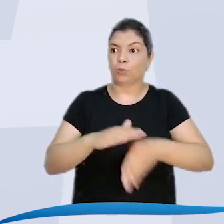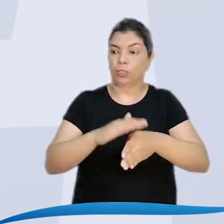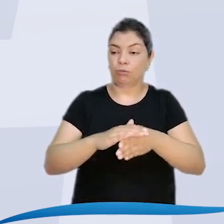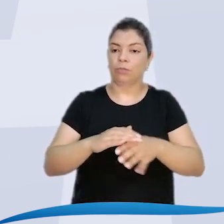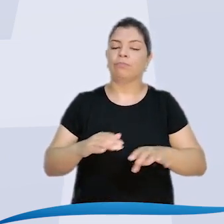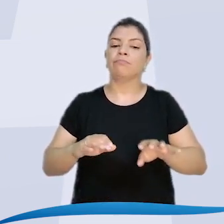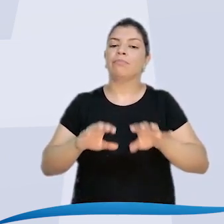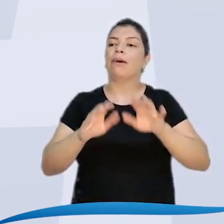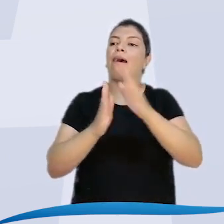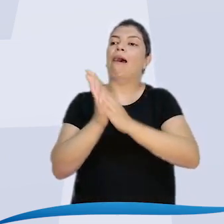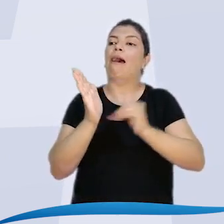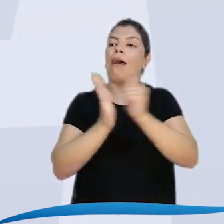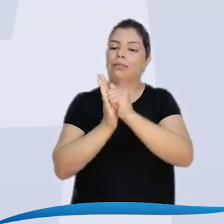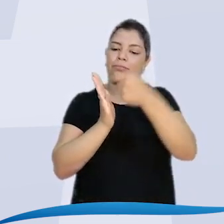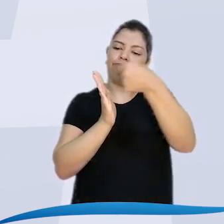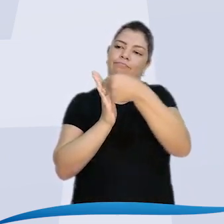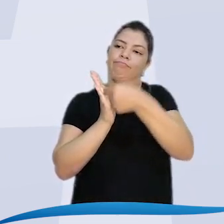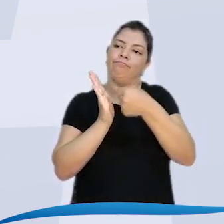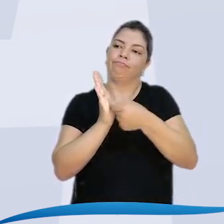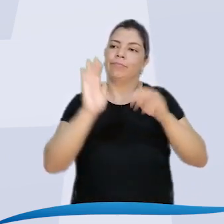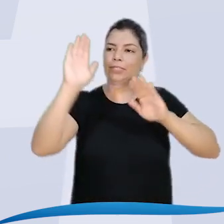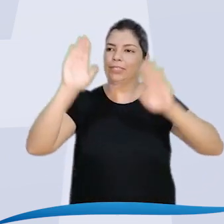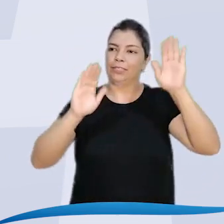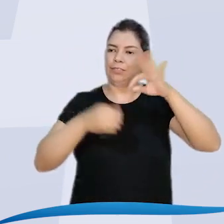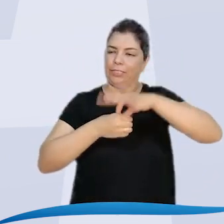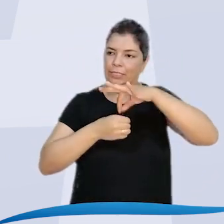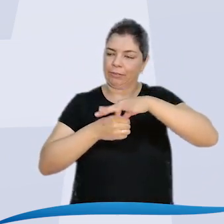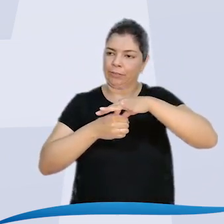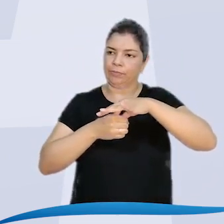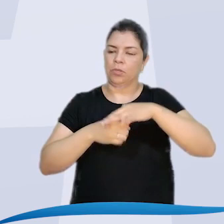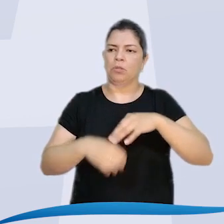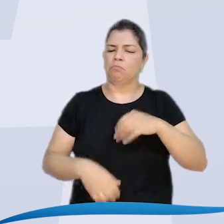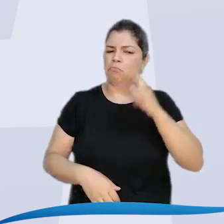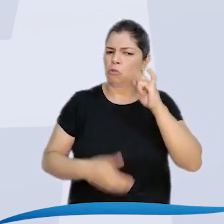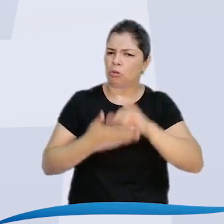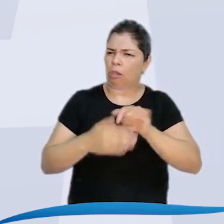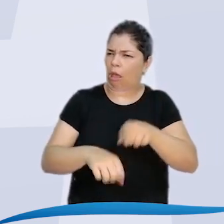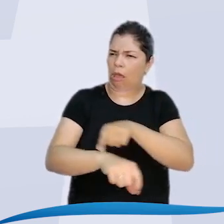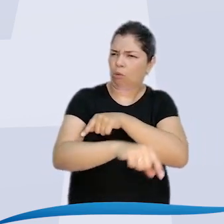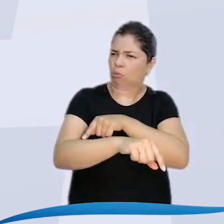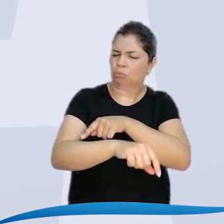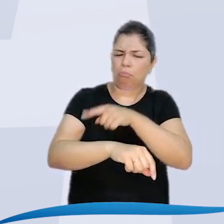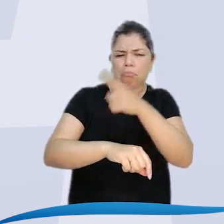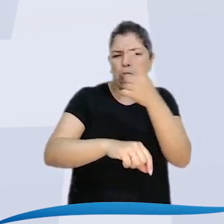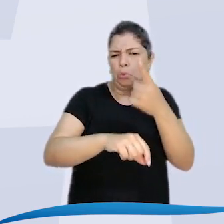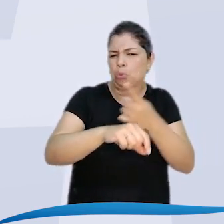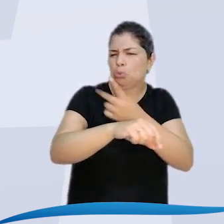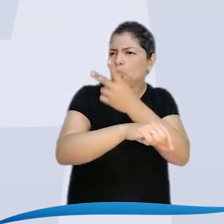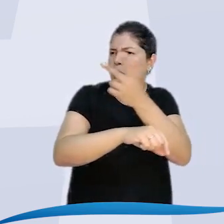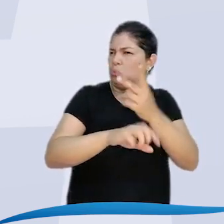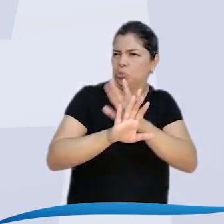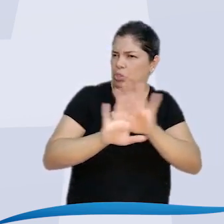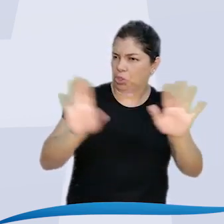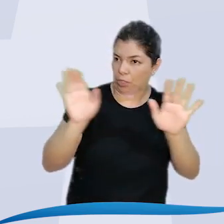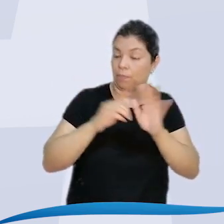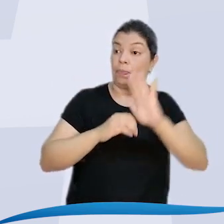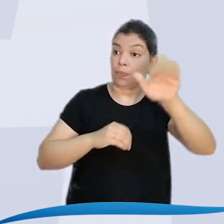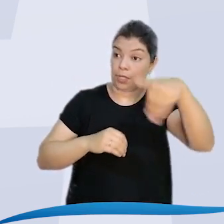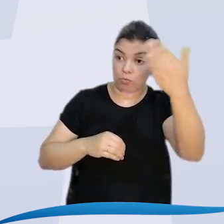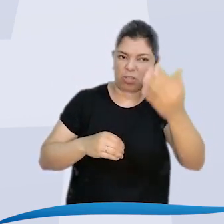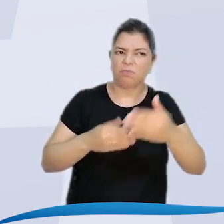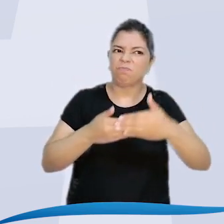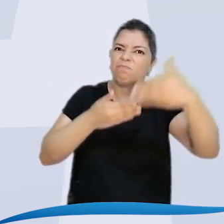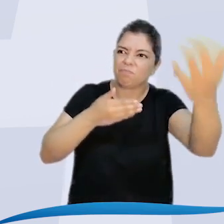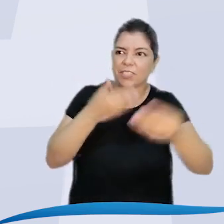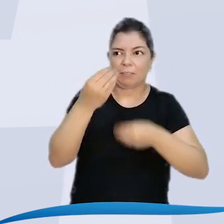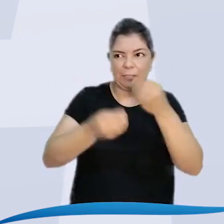el acta de candidatos inscritos y elegibles. Creo que eso lo podemos terminar en un par de horitas y cuando esté listo, ya podemos